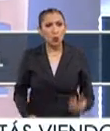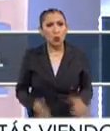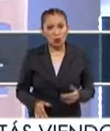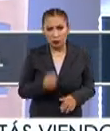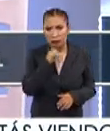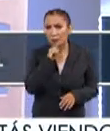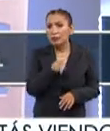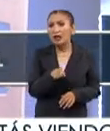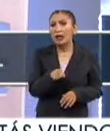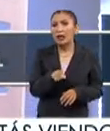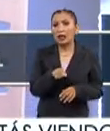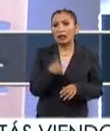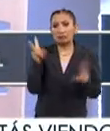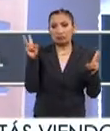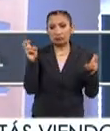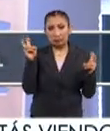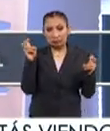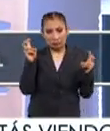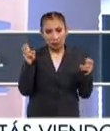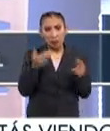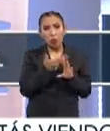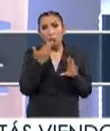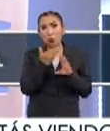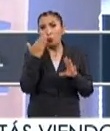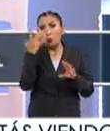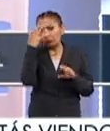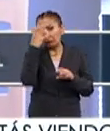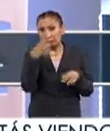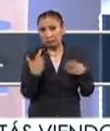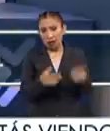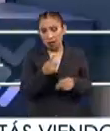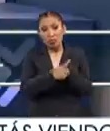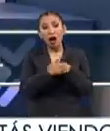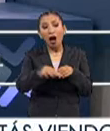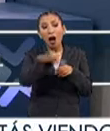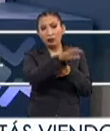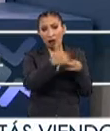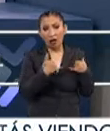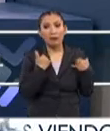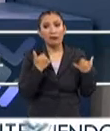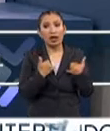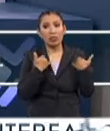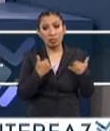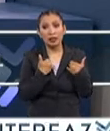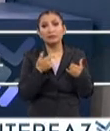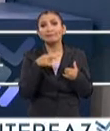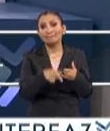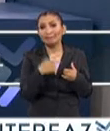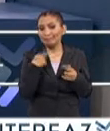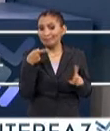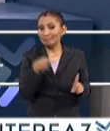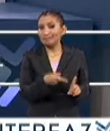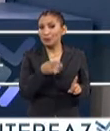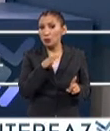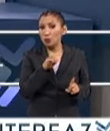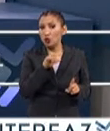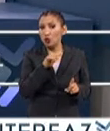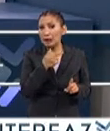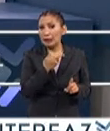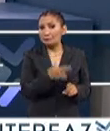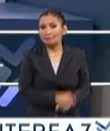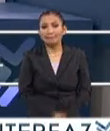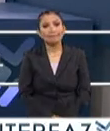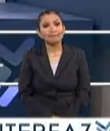exacto. Que también es un tema muy serio y que afecta muchísimo a los jóvenes en este punto del bullying, ¿no? Así